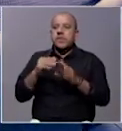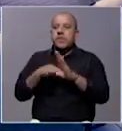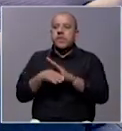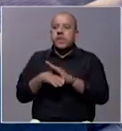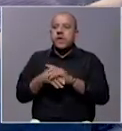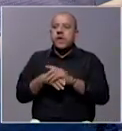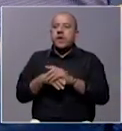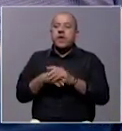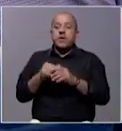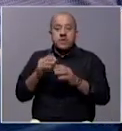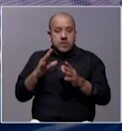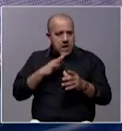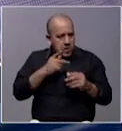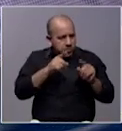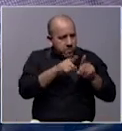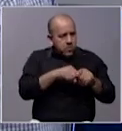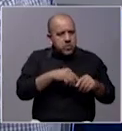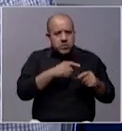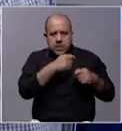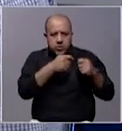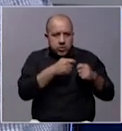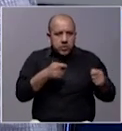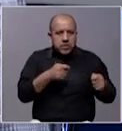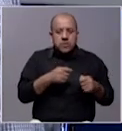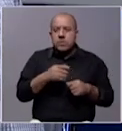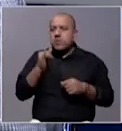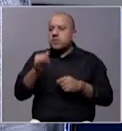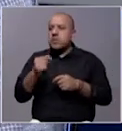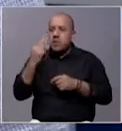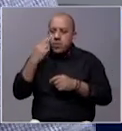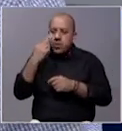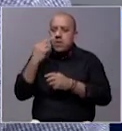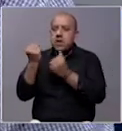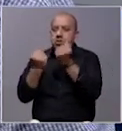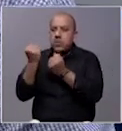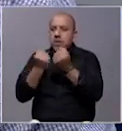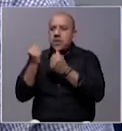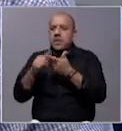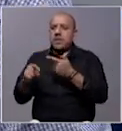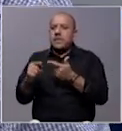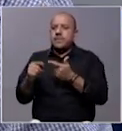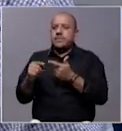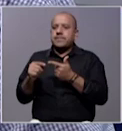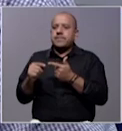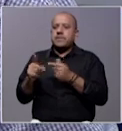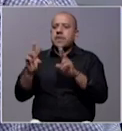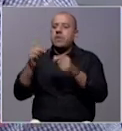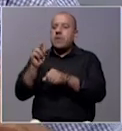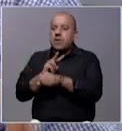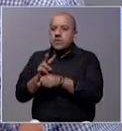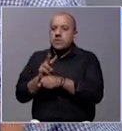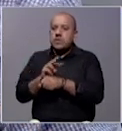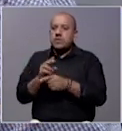diagnóstico y en cuanto a la deficiencia de los resultados en cuanto a los problemas de la economía en cuanto a las carencias en materia de seguridad